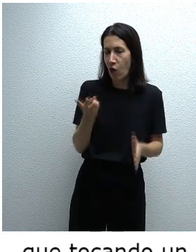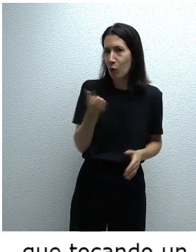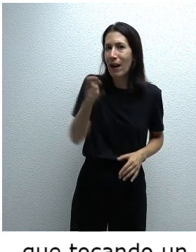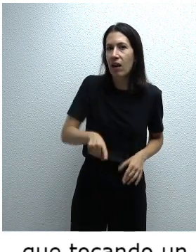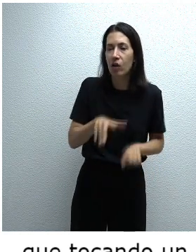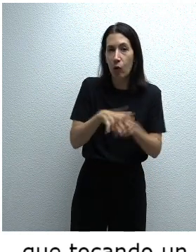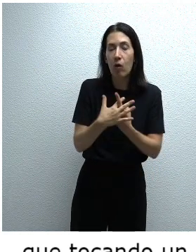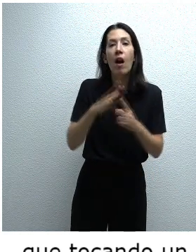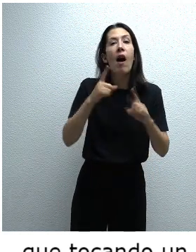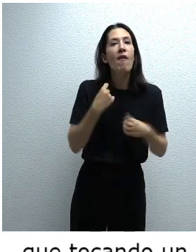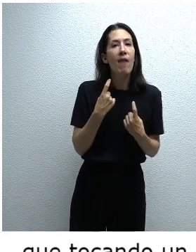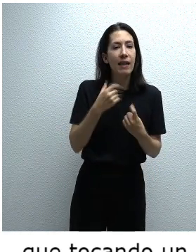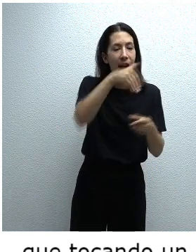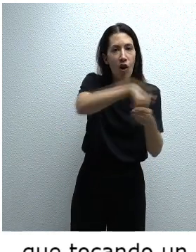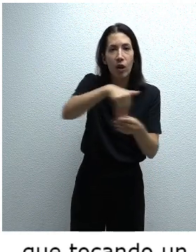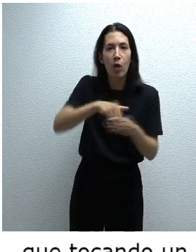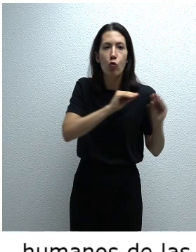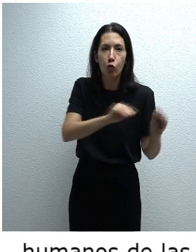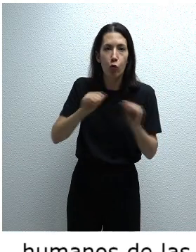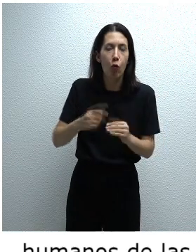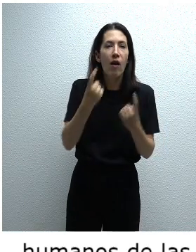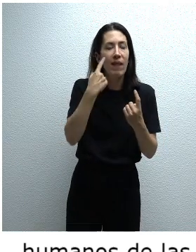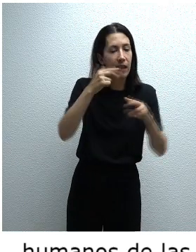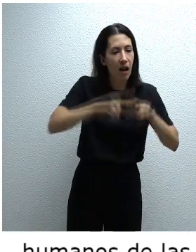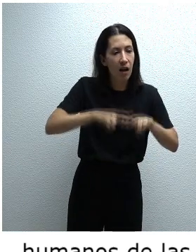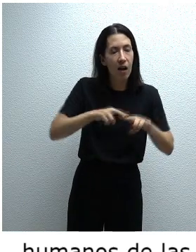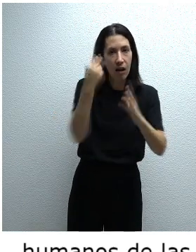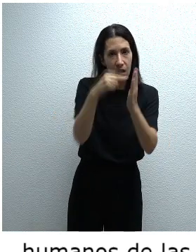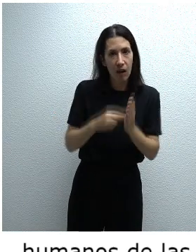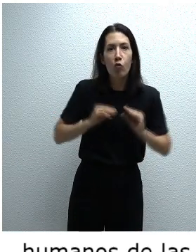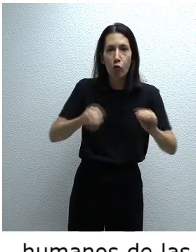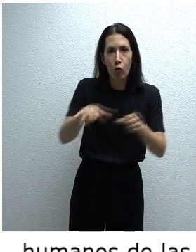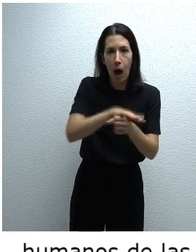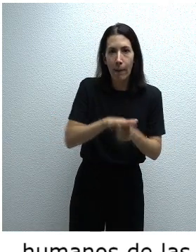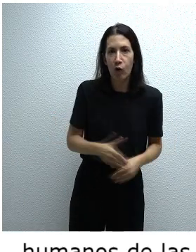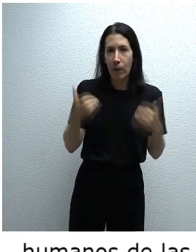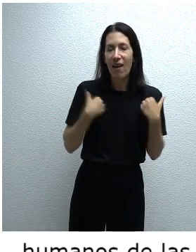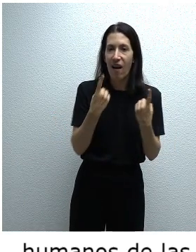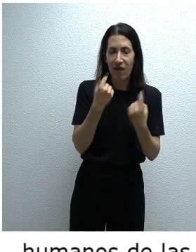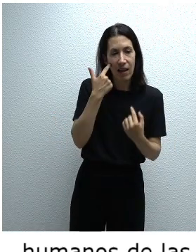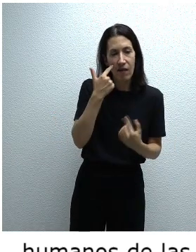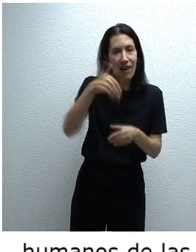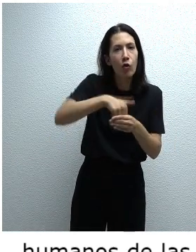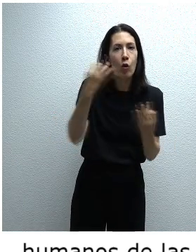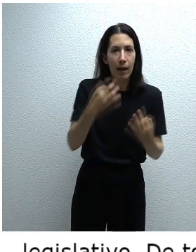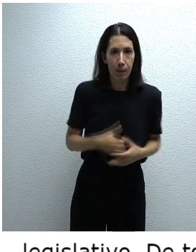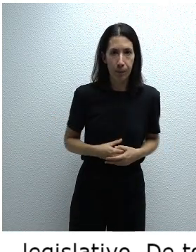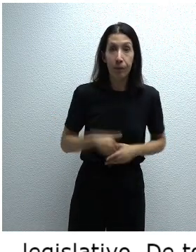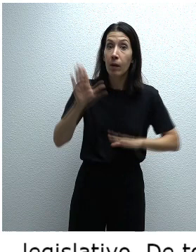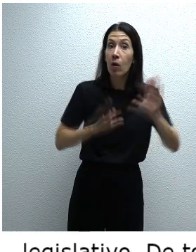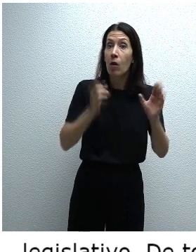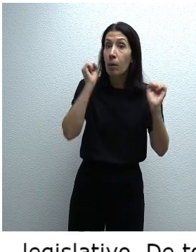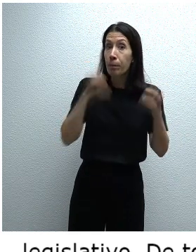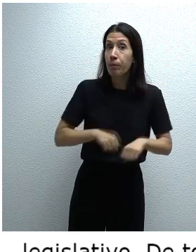por ver el contenido de cada una de esas legislaciones en su respectivo ámbito competencial. Pues bueno, hemos llegado al